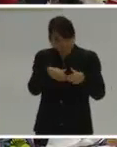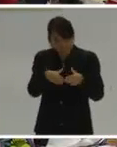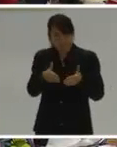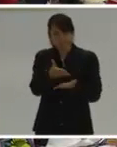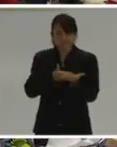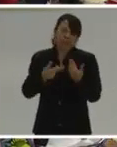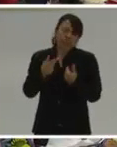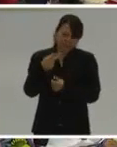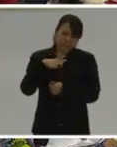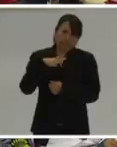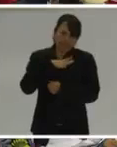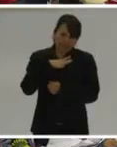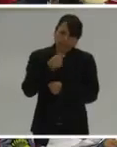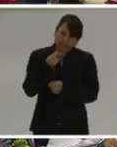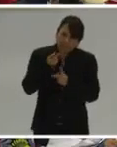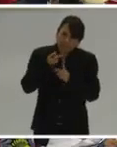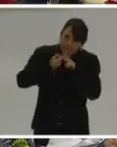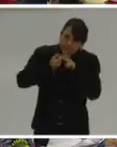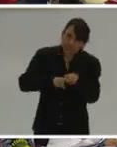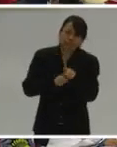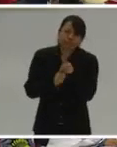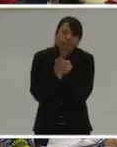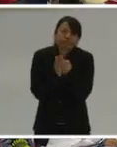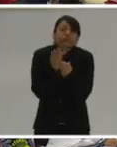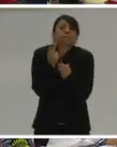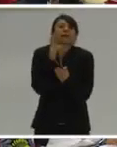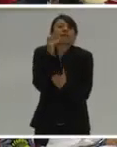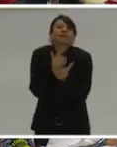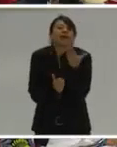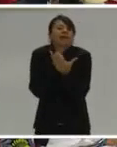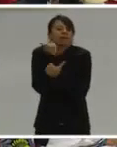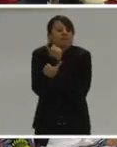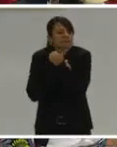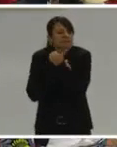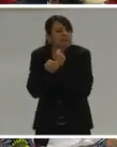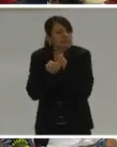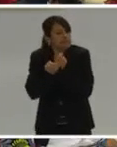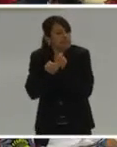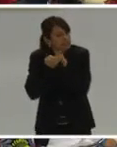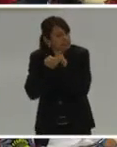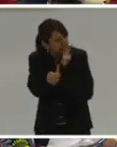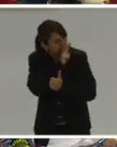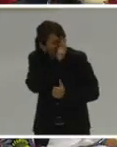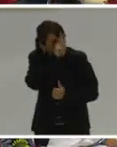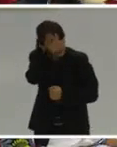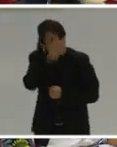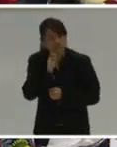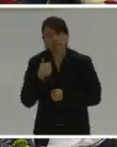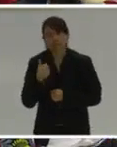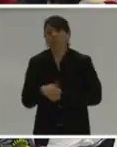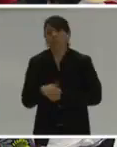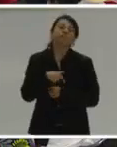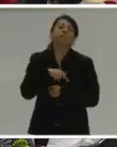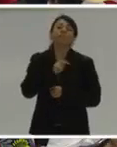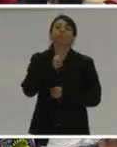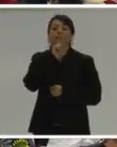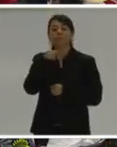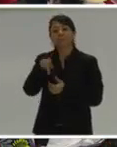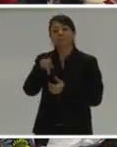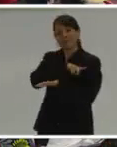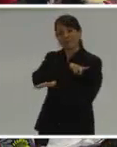La protección de los derechos humanos en el contexto de garantizar el